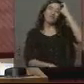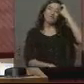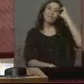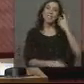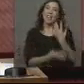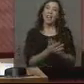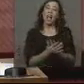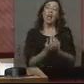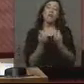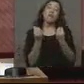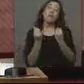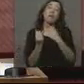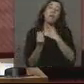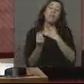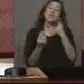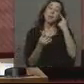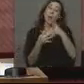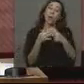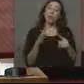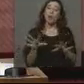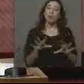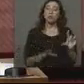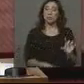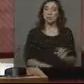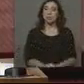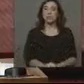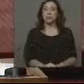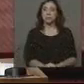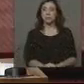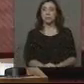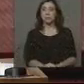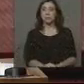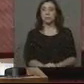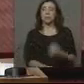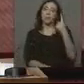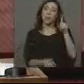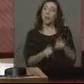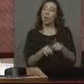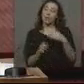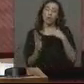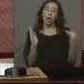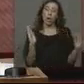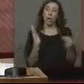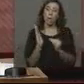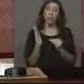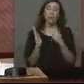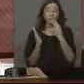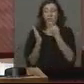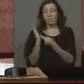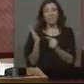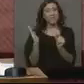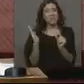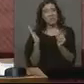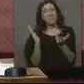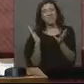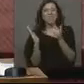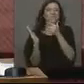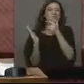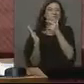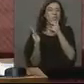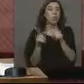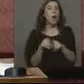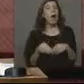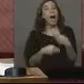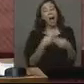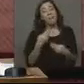rodeada de buenas intenciones que de otra cosa sin embargo lo voy a apoyar porque si bien es poco y hasta dudoso todo avance